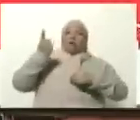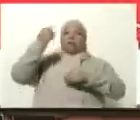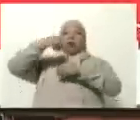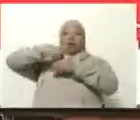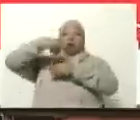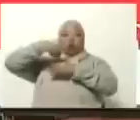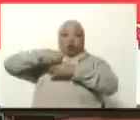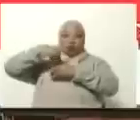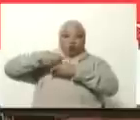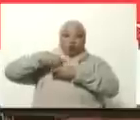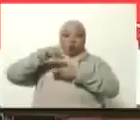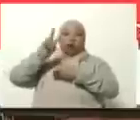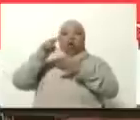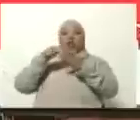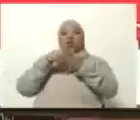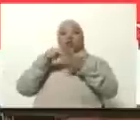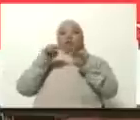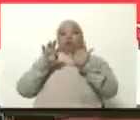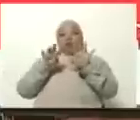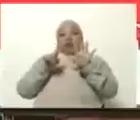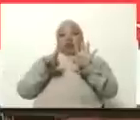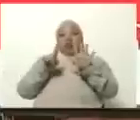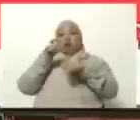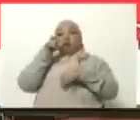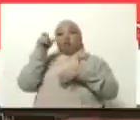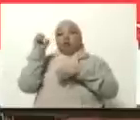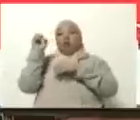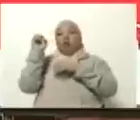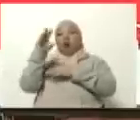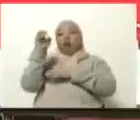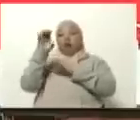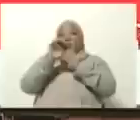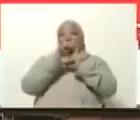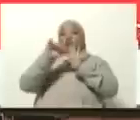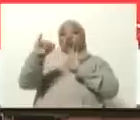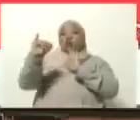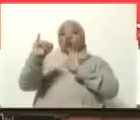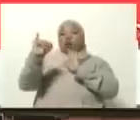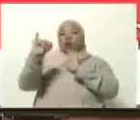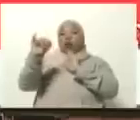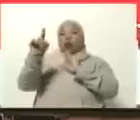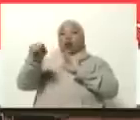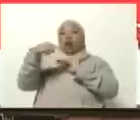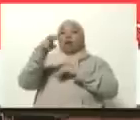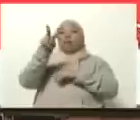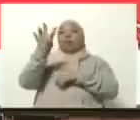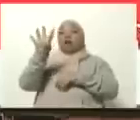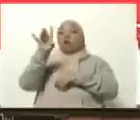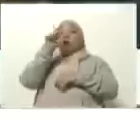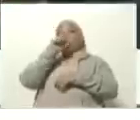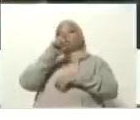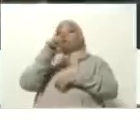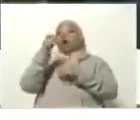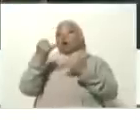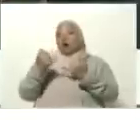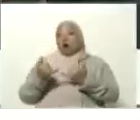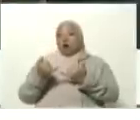esa victoria y luego, bueno, la Asamblea Nacional Constituyente. Y 24 años de pie, repito, aquí